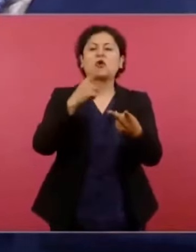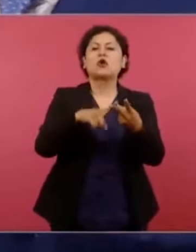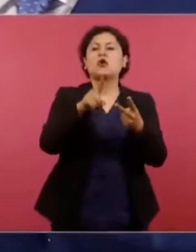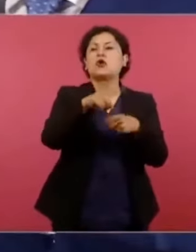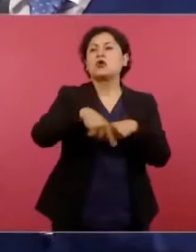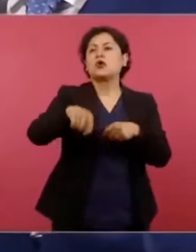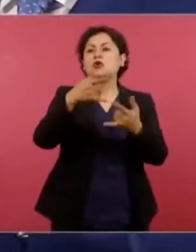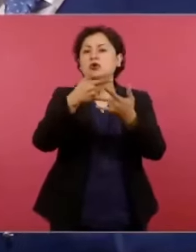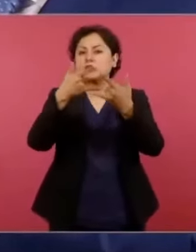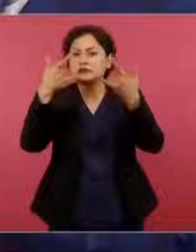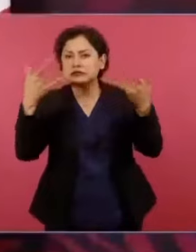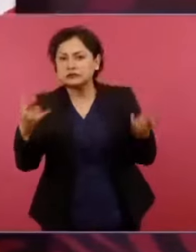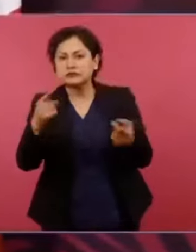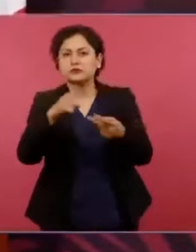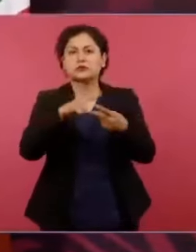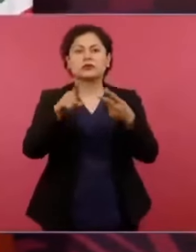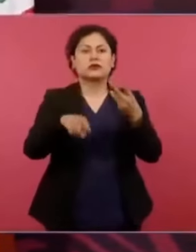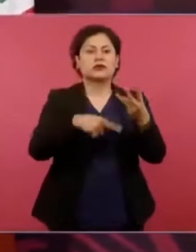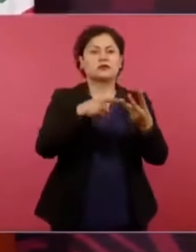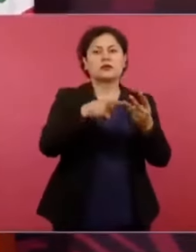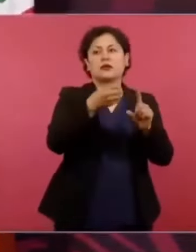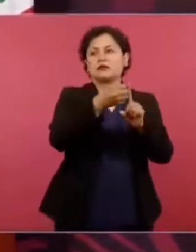¿no?, científicos,